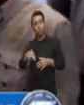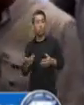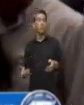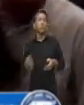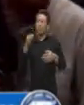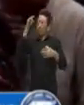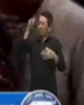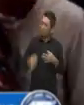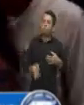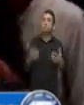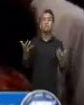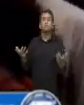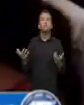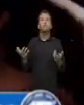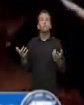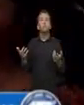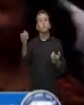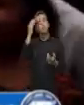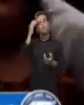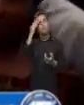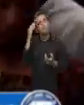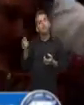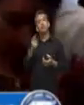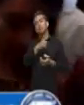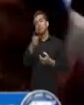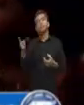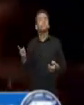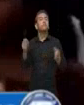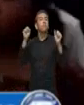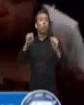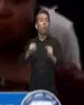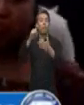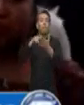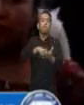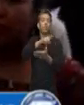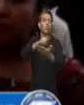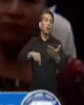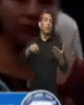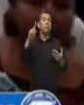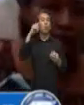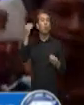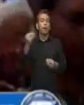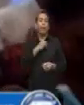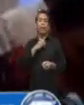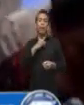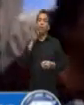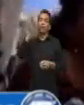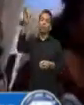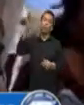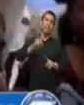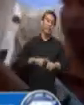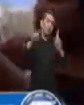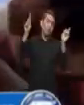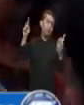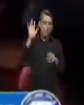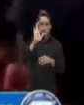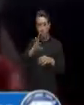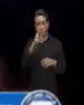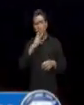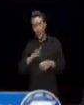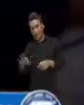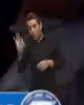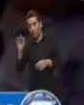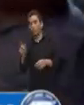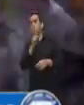convicción de quien sabe que está votando para darle un futuro diferente a sus hijos y a sus nietos, hablemos con